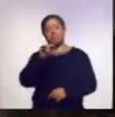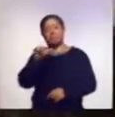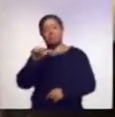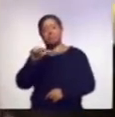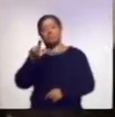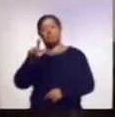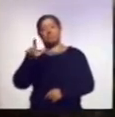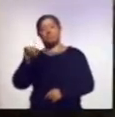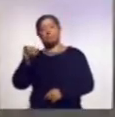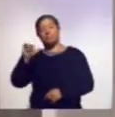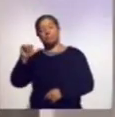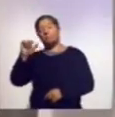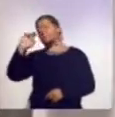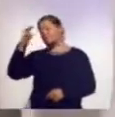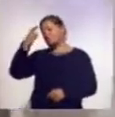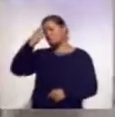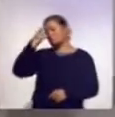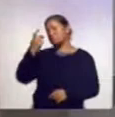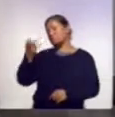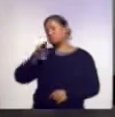días de su fallecimiento.